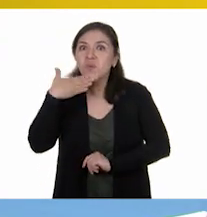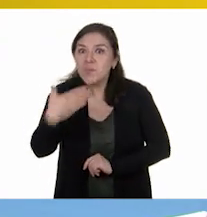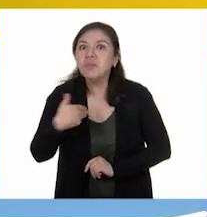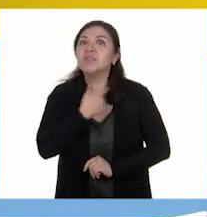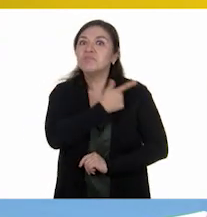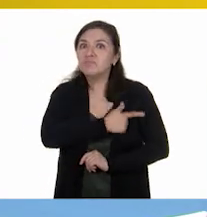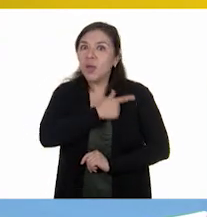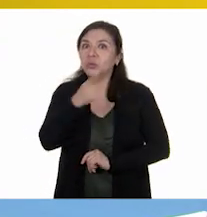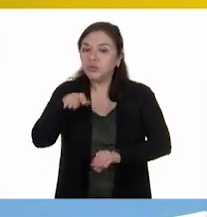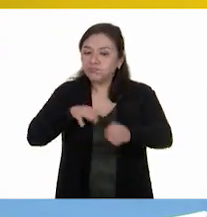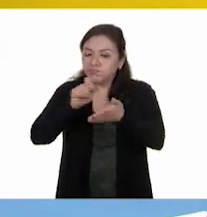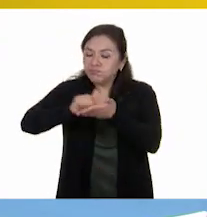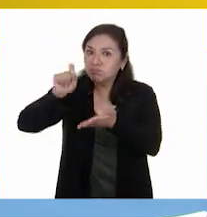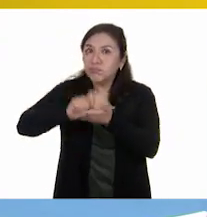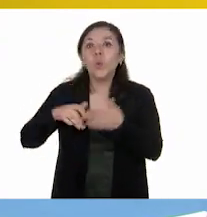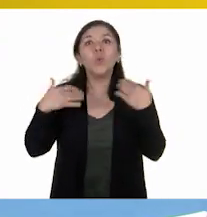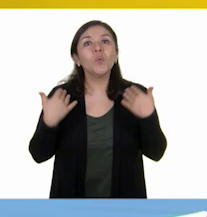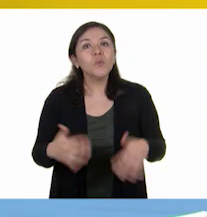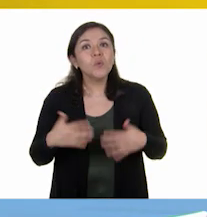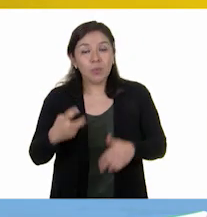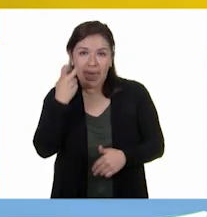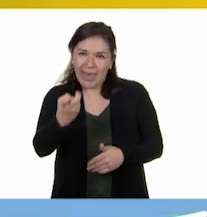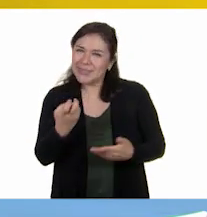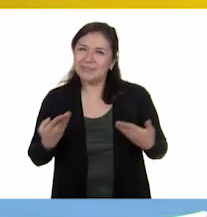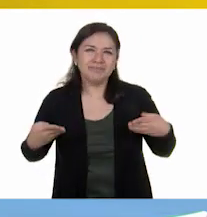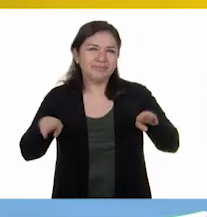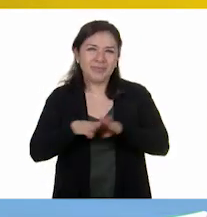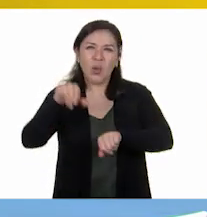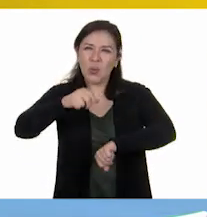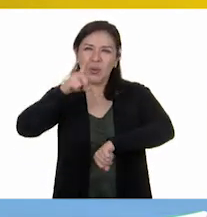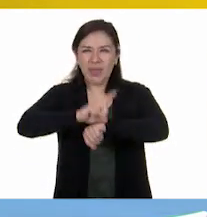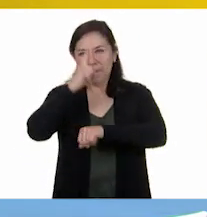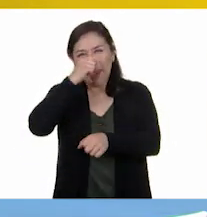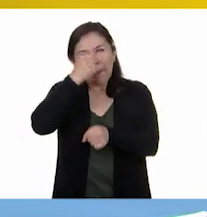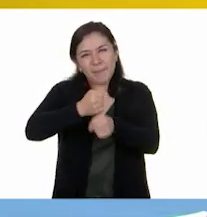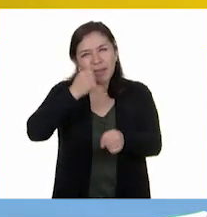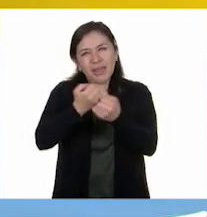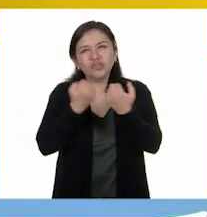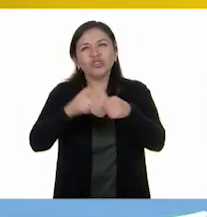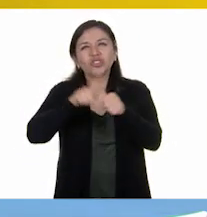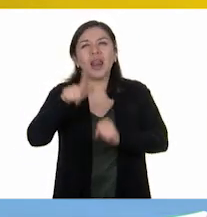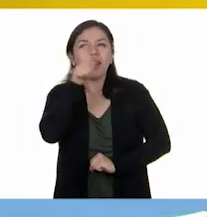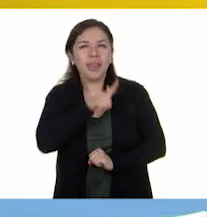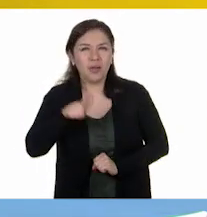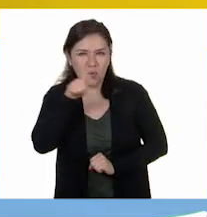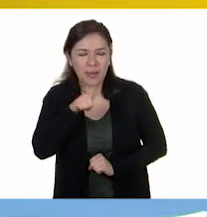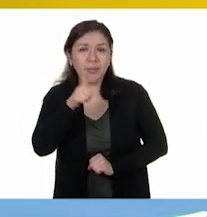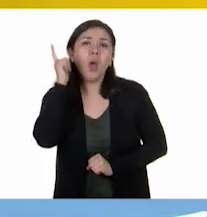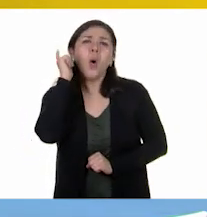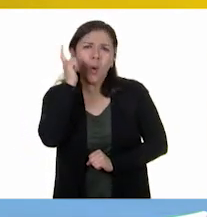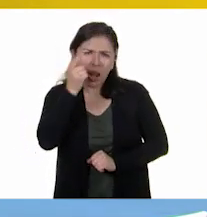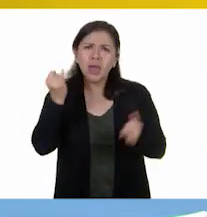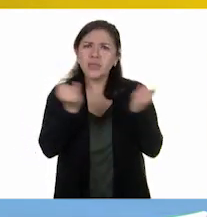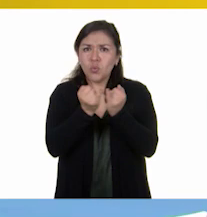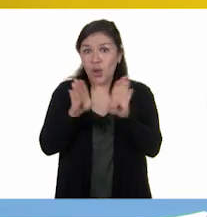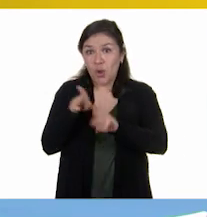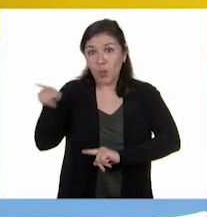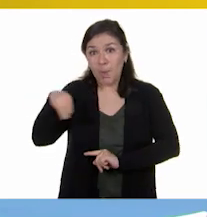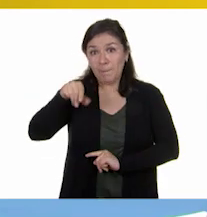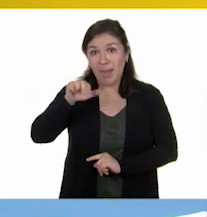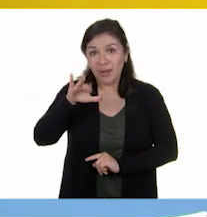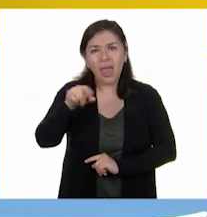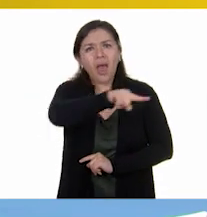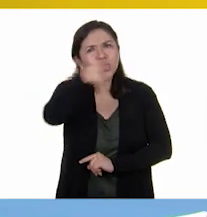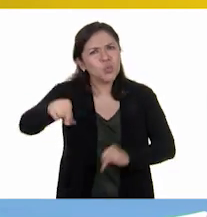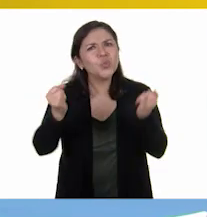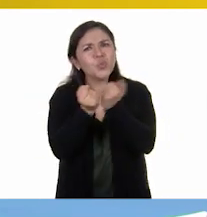me gustó mucho tu trabajo. Y con eso concluimos el trabajo de esta práctica social del lenguaje. Ojalá que, al igual que María, ustedes